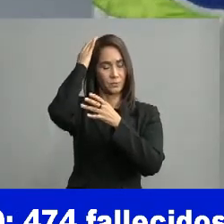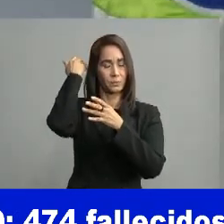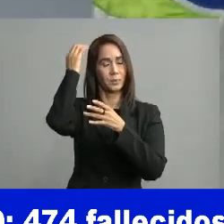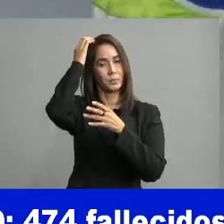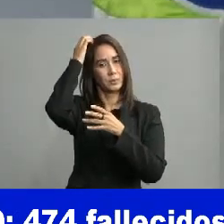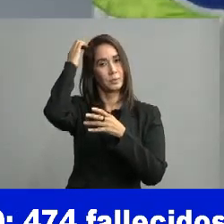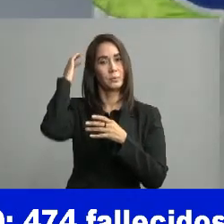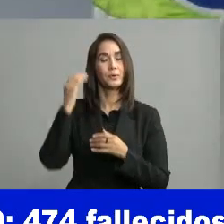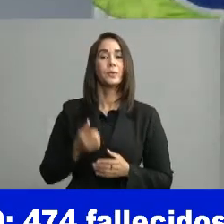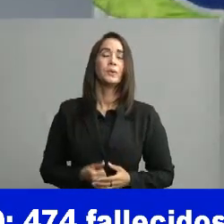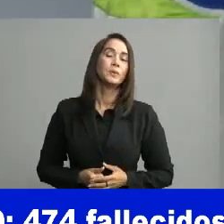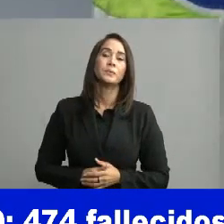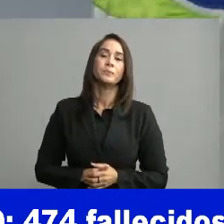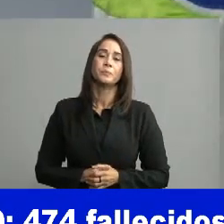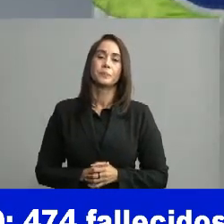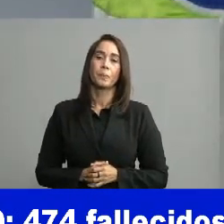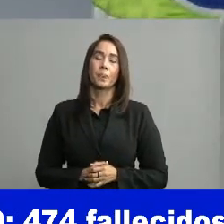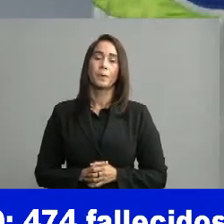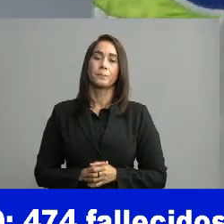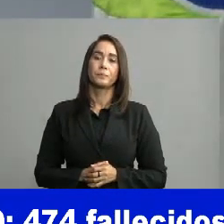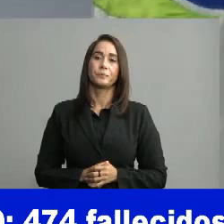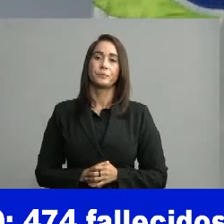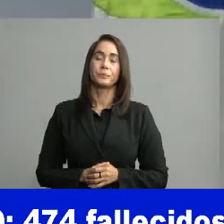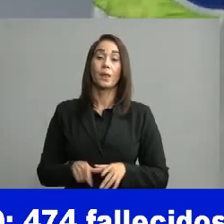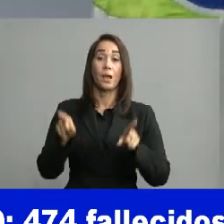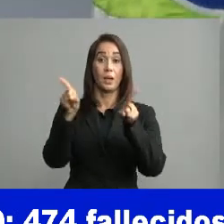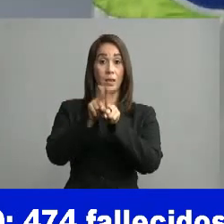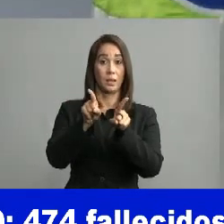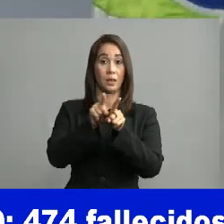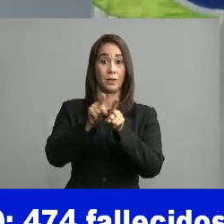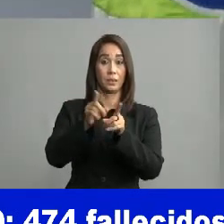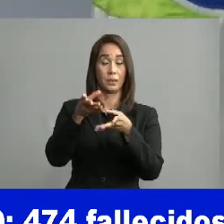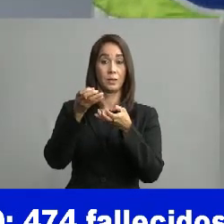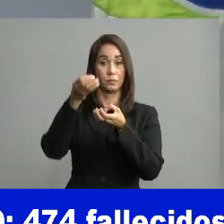presentando. Queremos igualmente informar